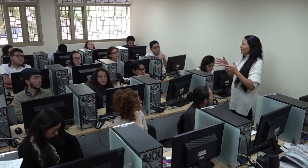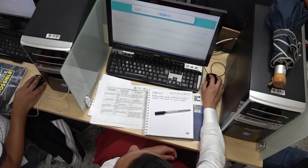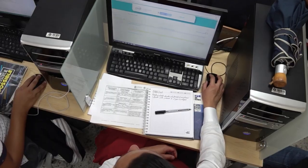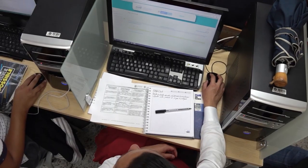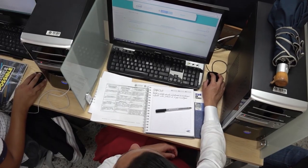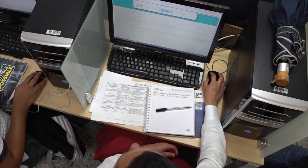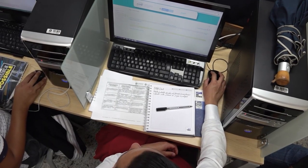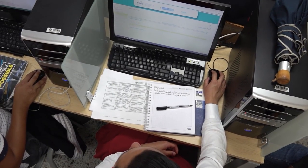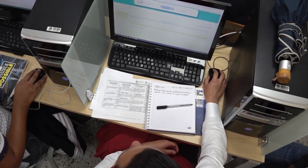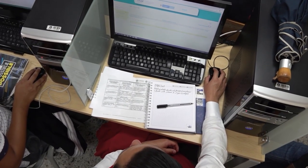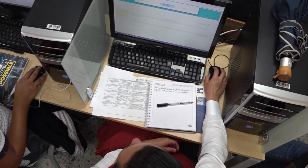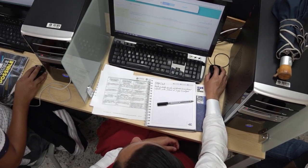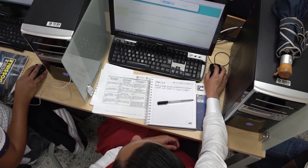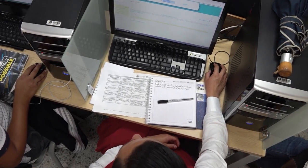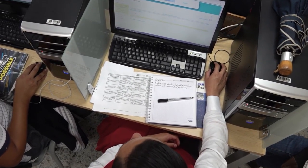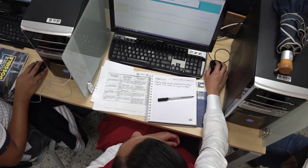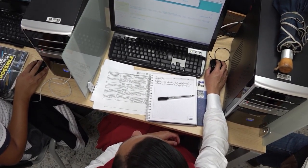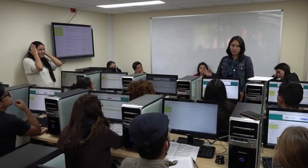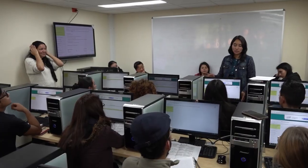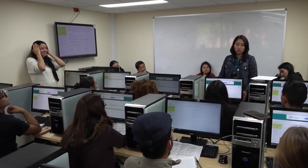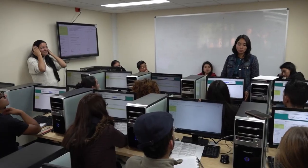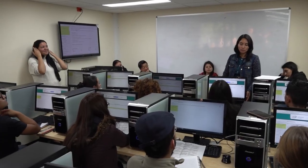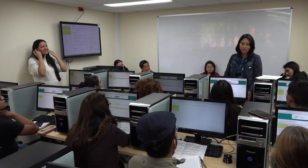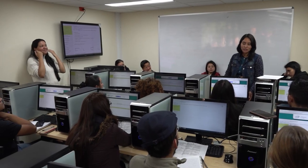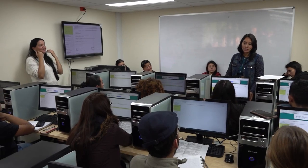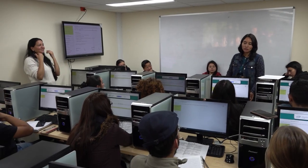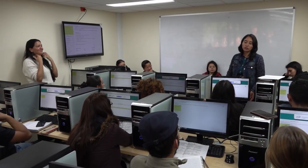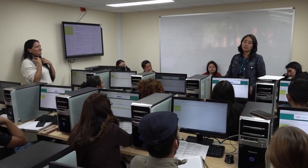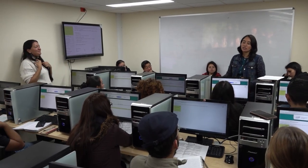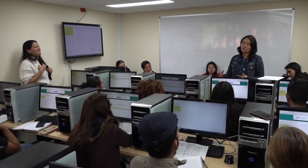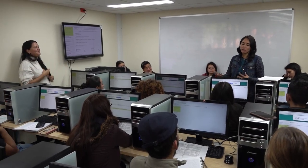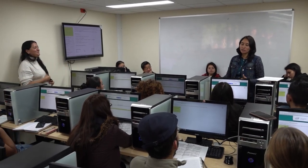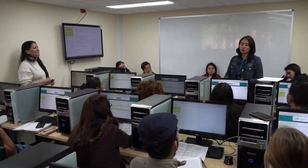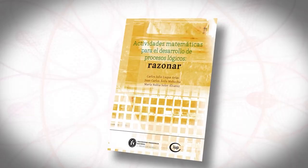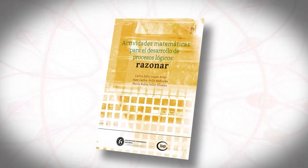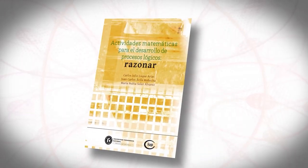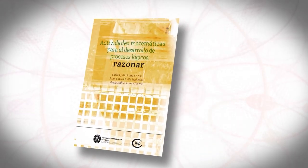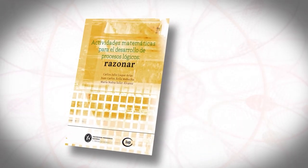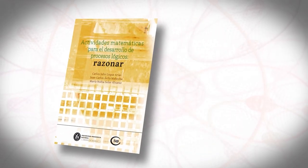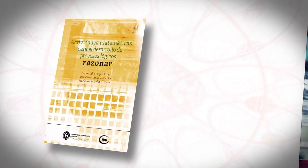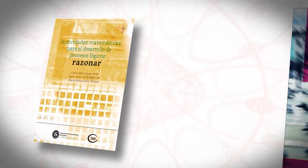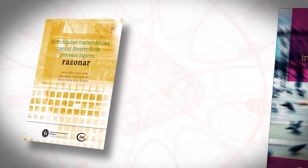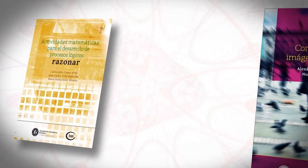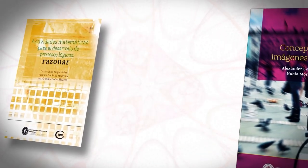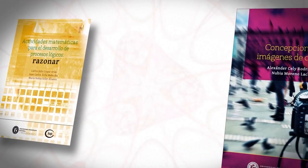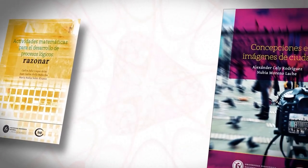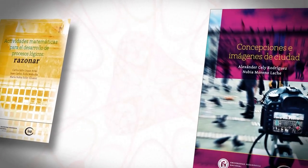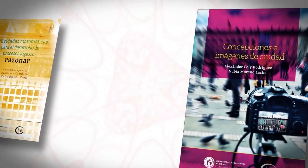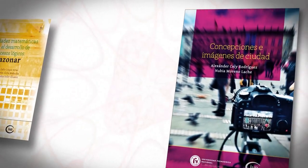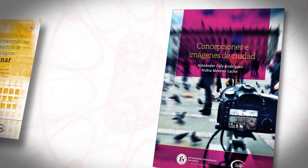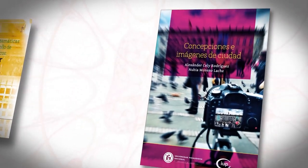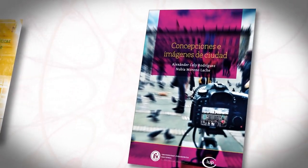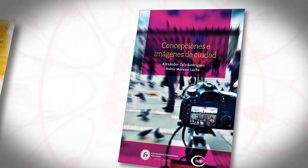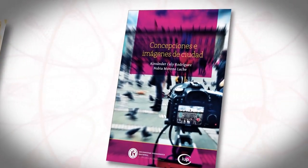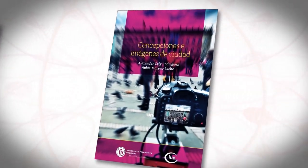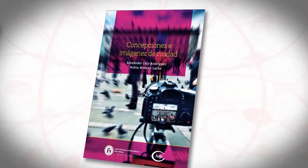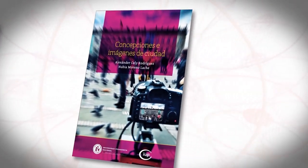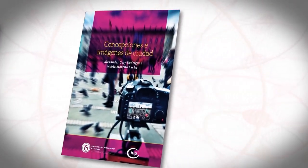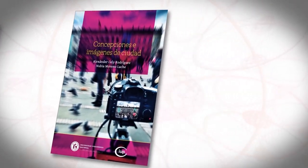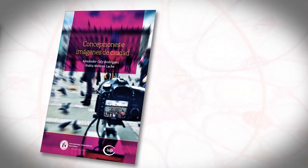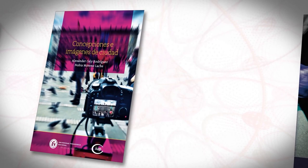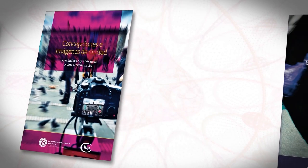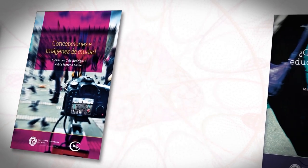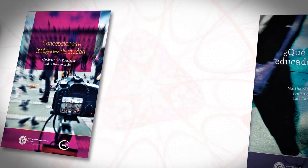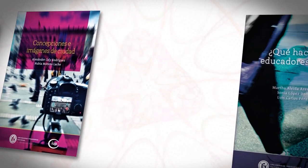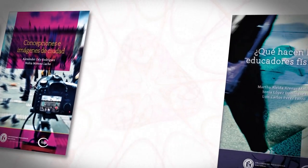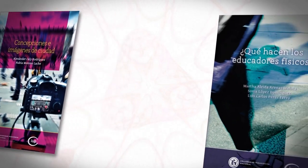manera remota, pero también a lo que se ha venido trabajando de manera presencial. Así que preséntense a las convocatorias de investigación que estarán abiertas